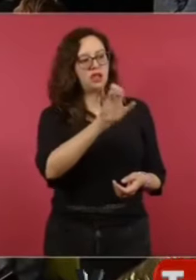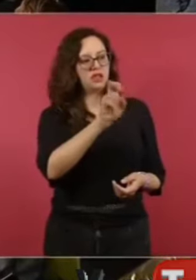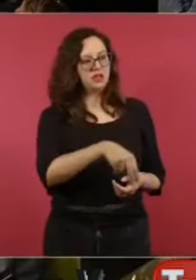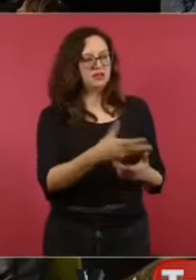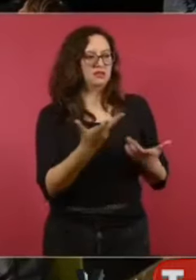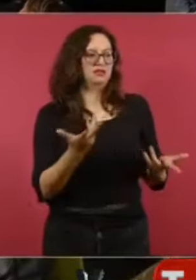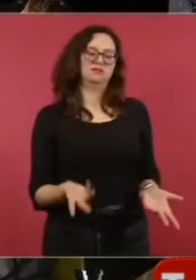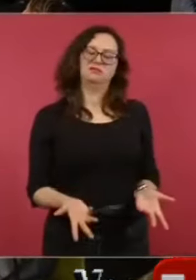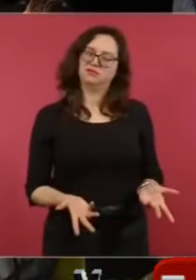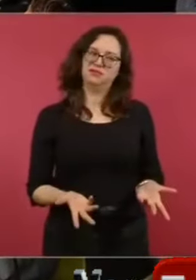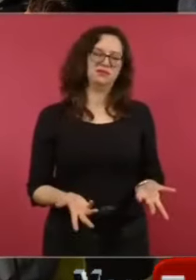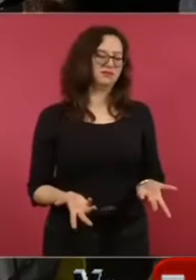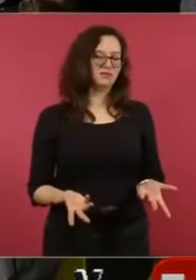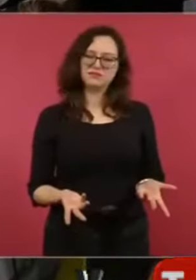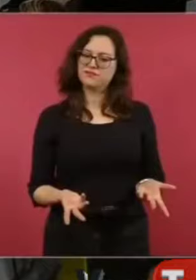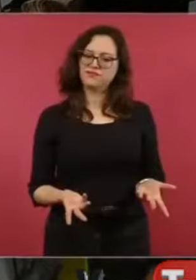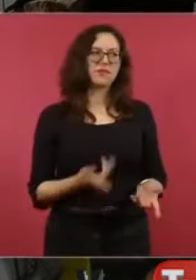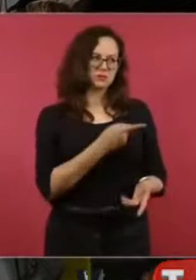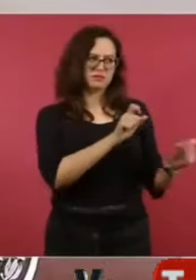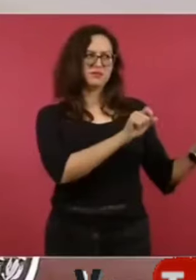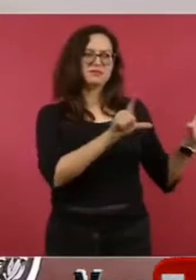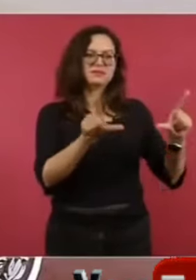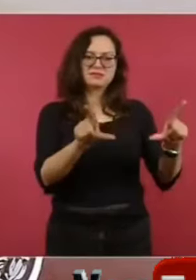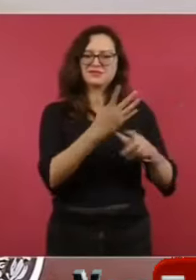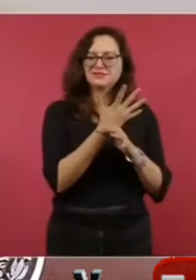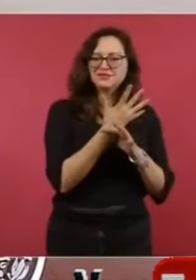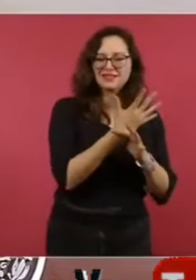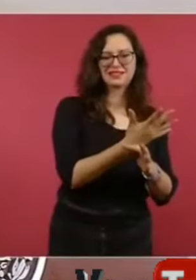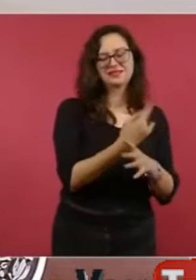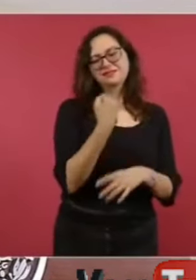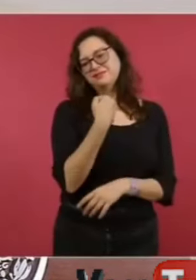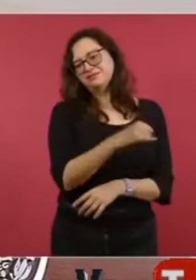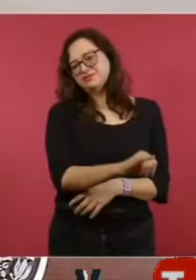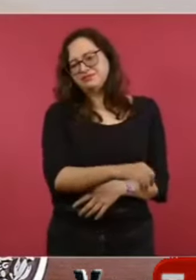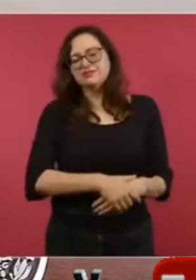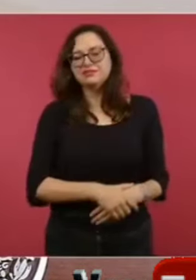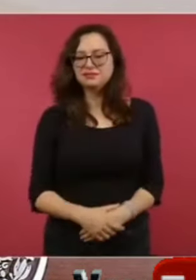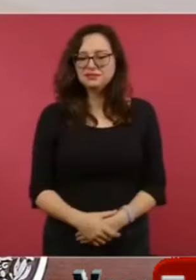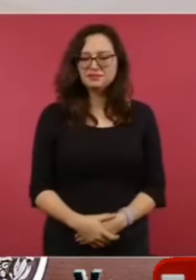más vean lo que dice.